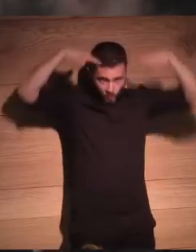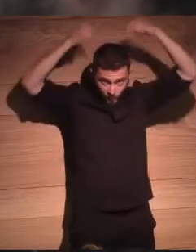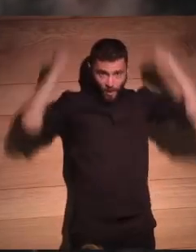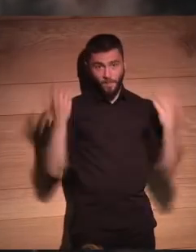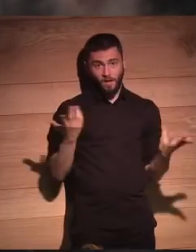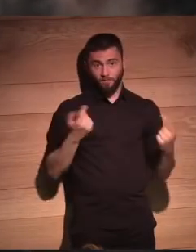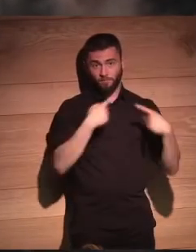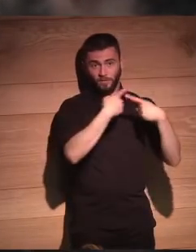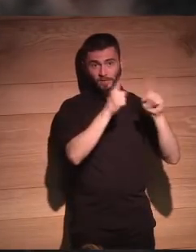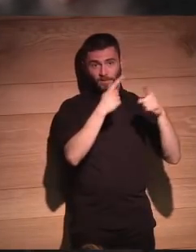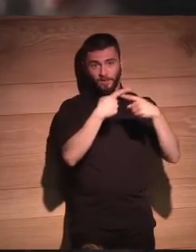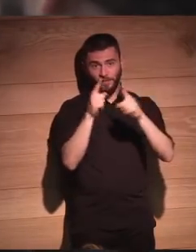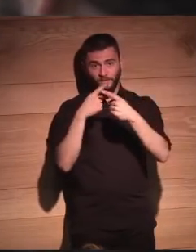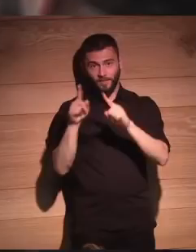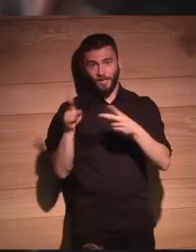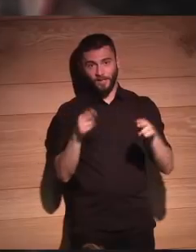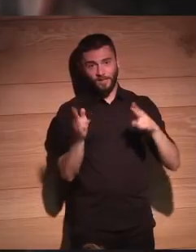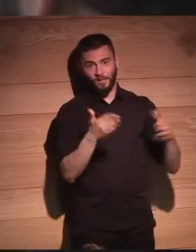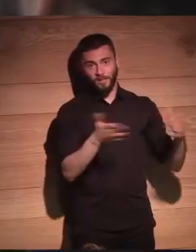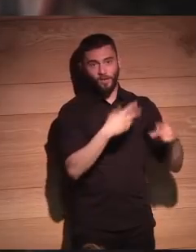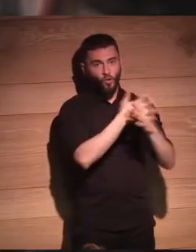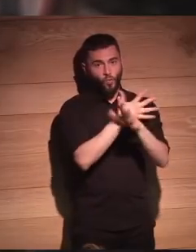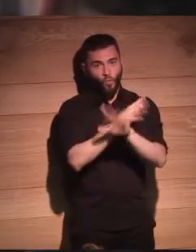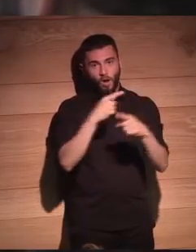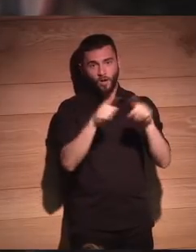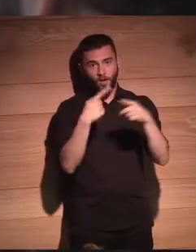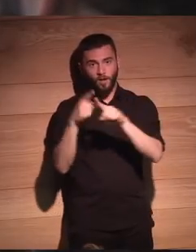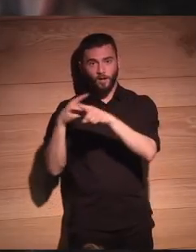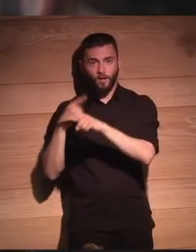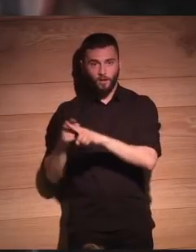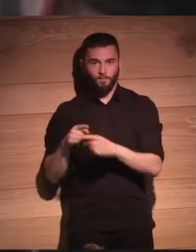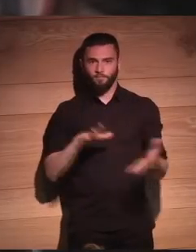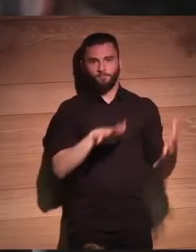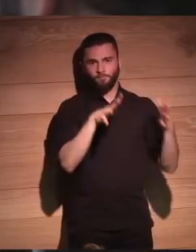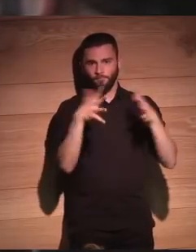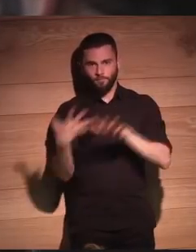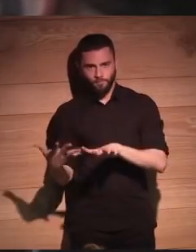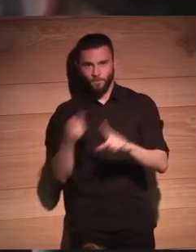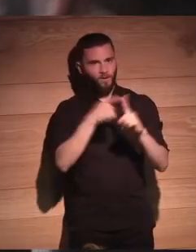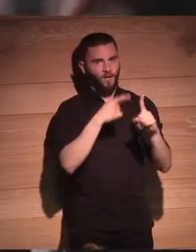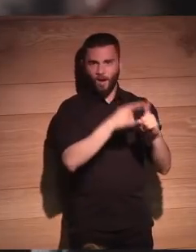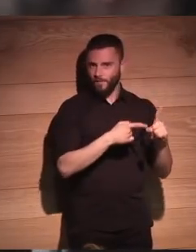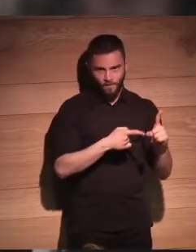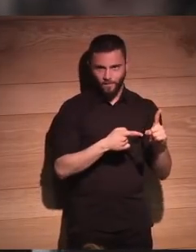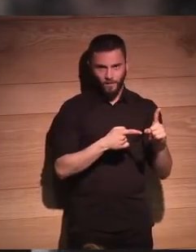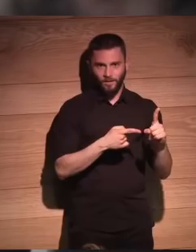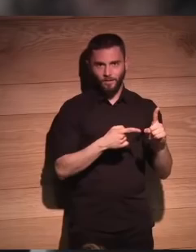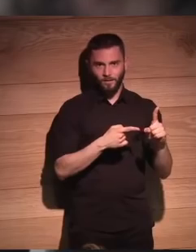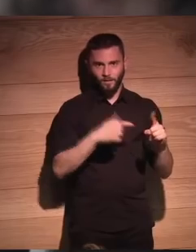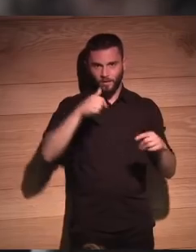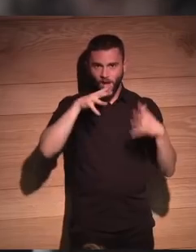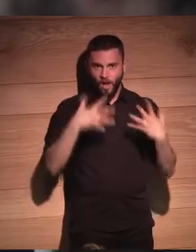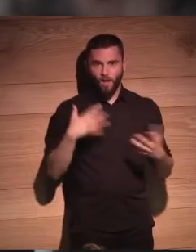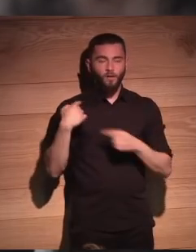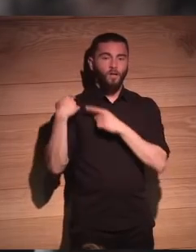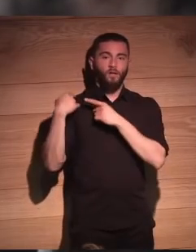Batman, la saga con distintos juegos del personaje se han convertido también en otro referente. Hoy día hay generaciones